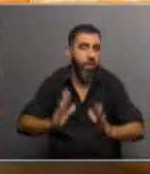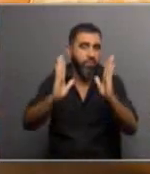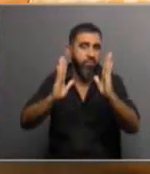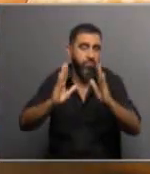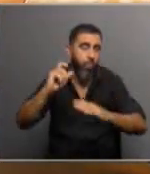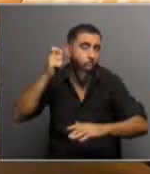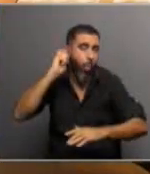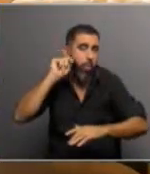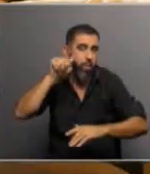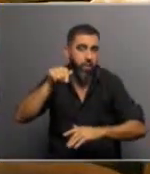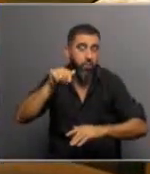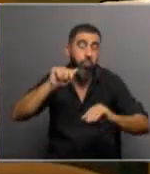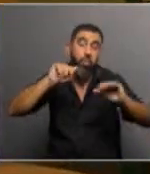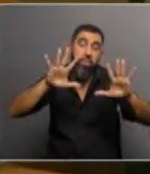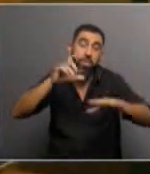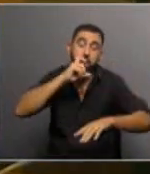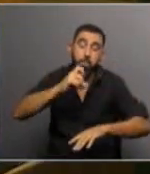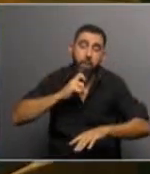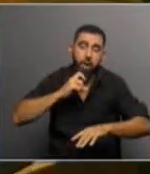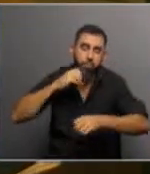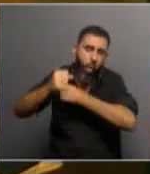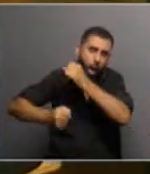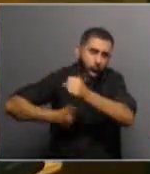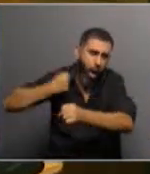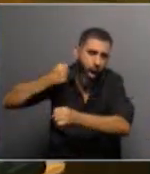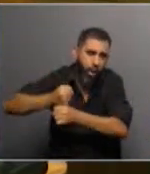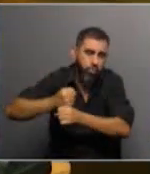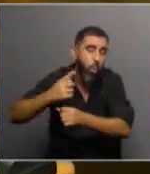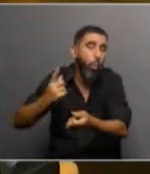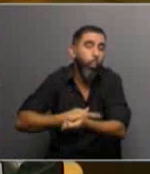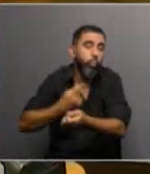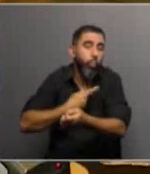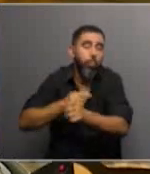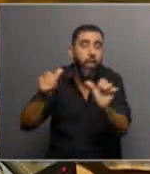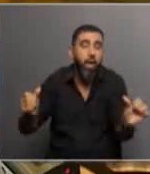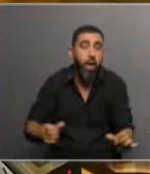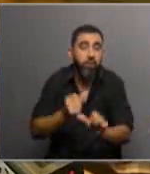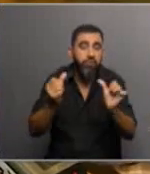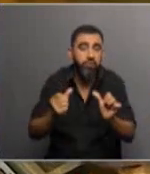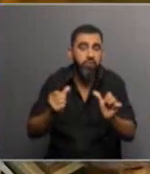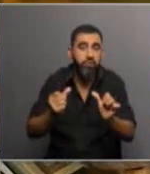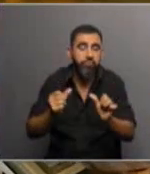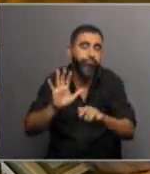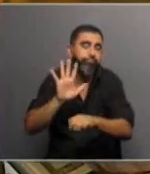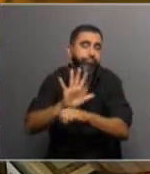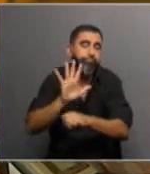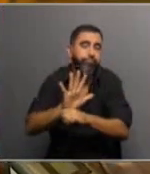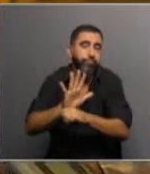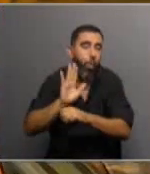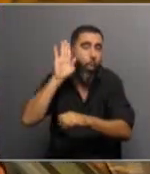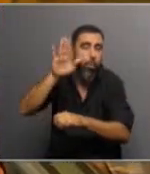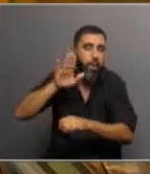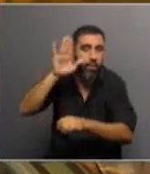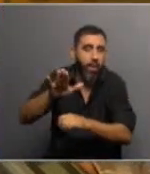cumpleaños entonces los 10 de marzo desde hace muchísimos años tenemos como tradición hacer un pequeño homenaje